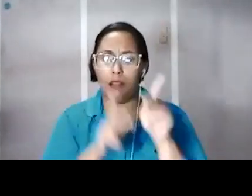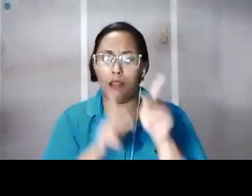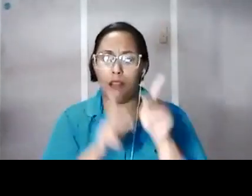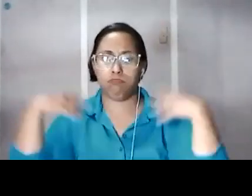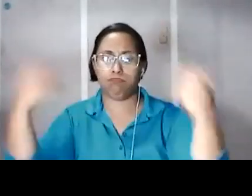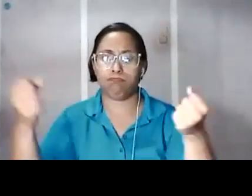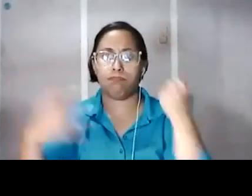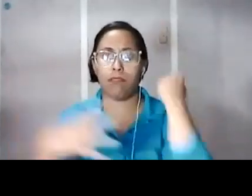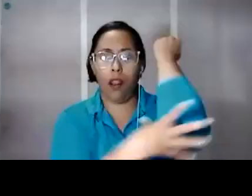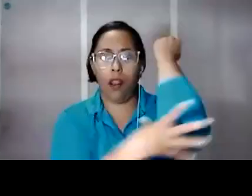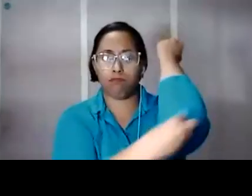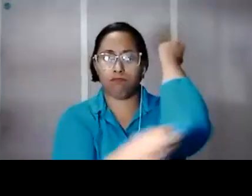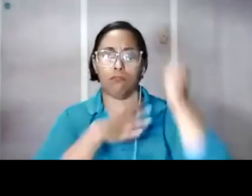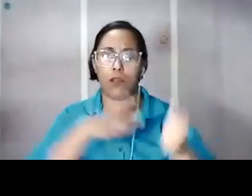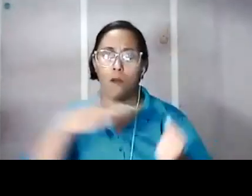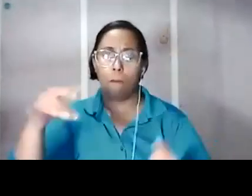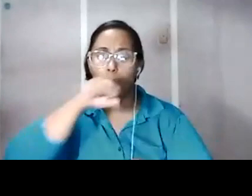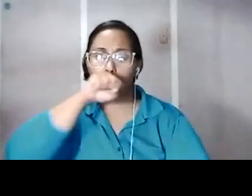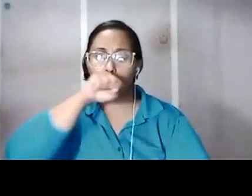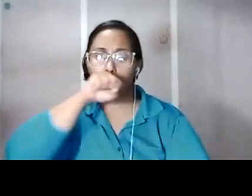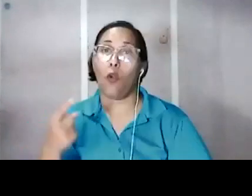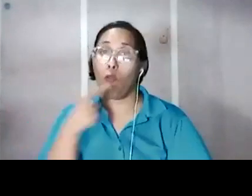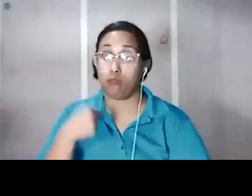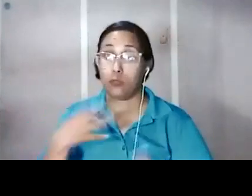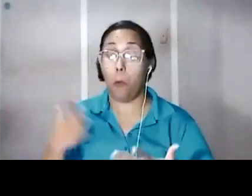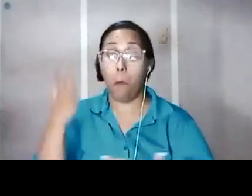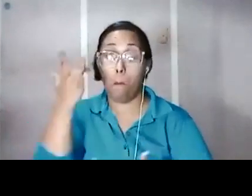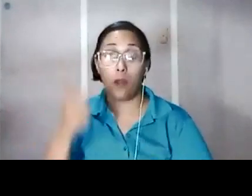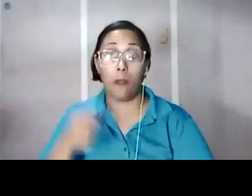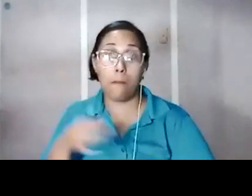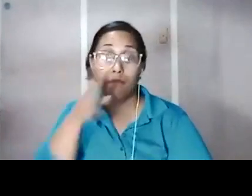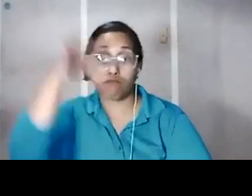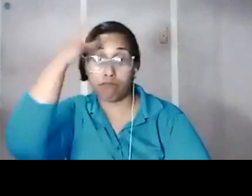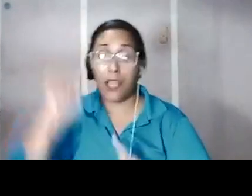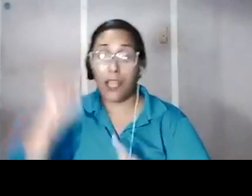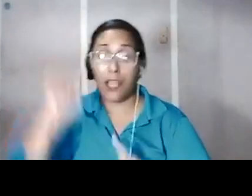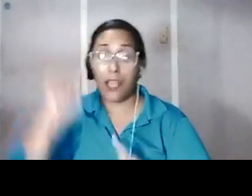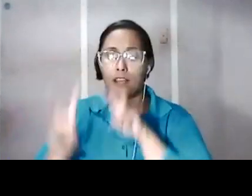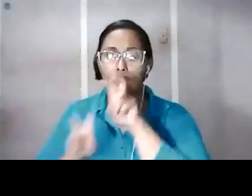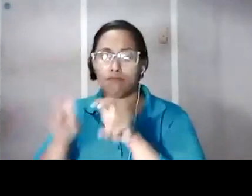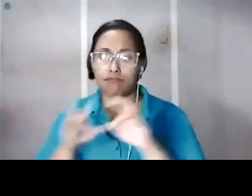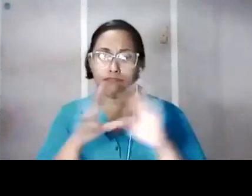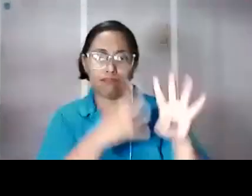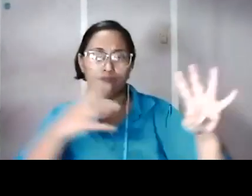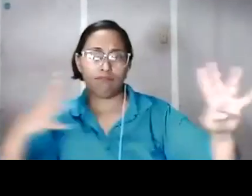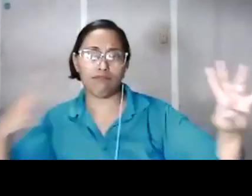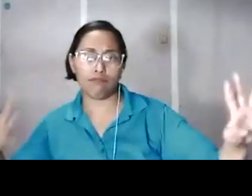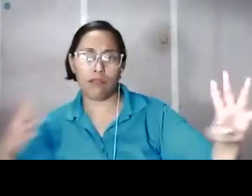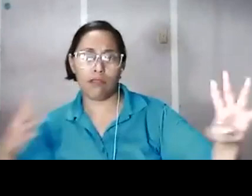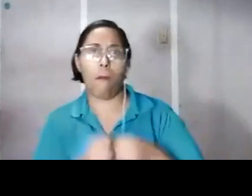pobres les encantaba. Lo digo porque mis papás iban a ver el desfile de la reina cuando bajaba por la calle Fortaleza.